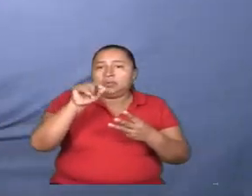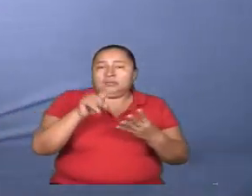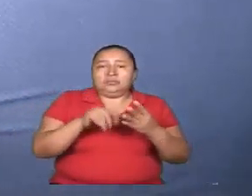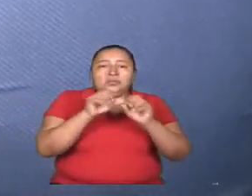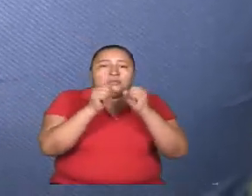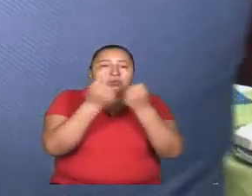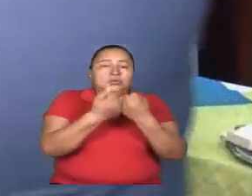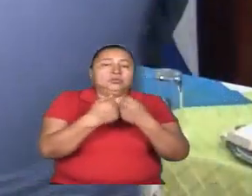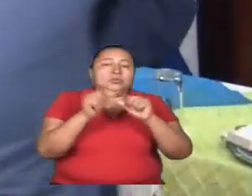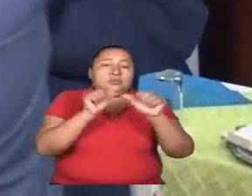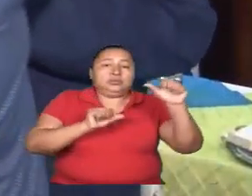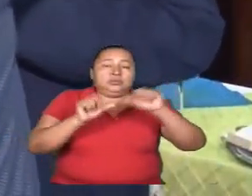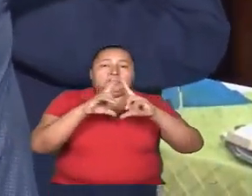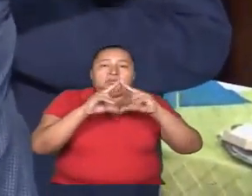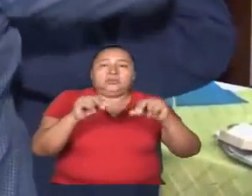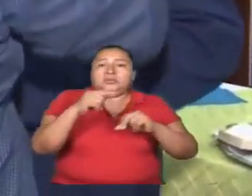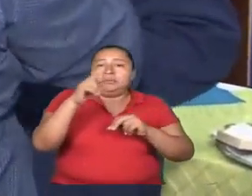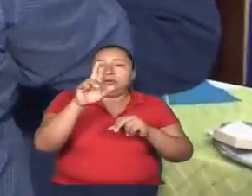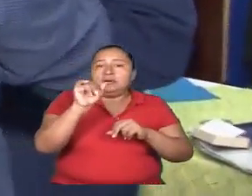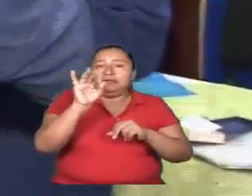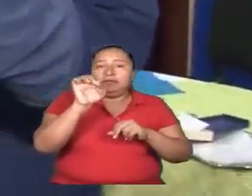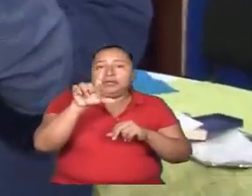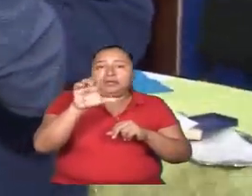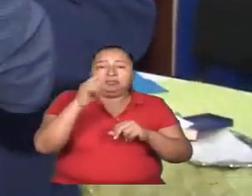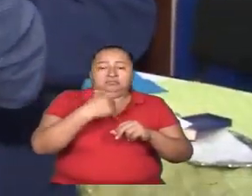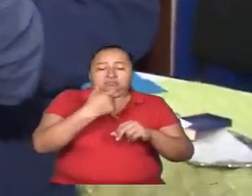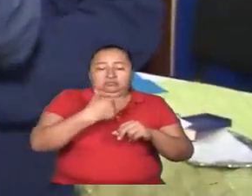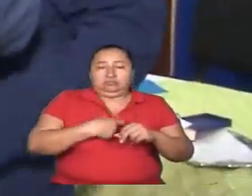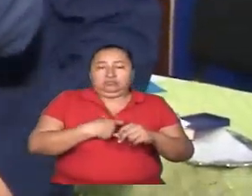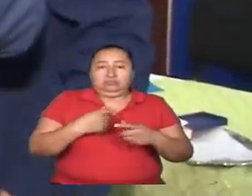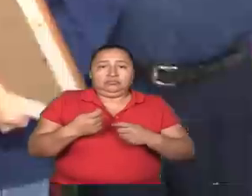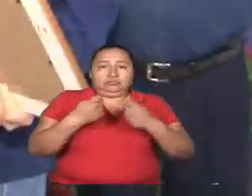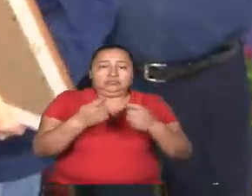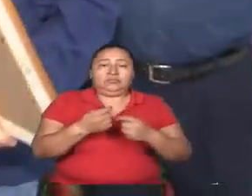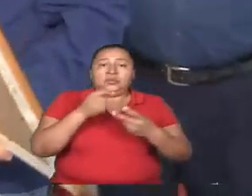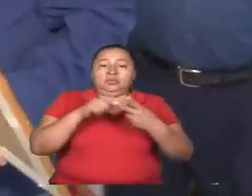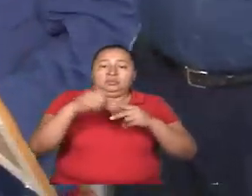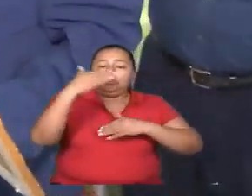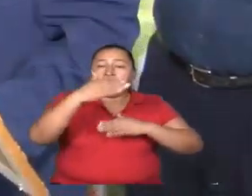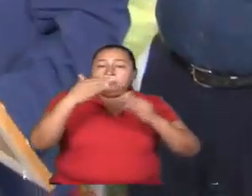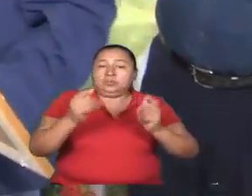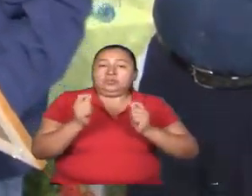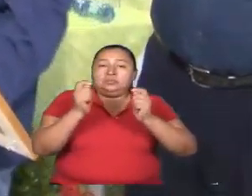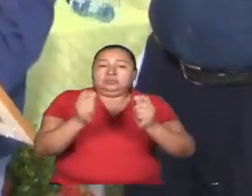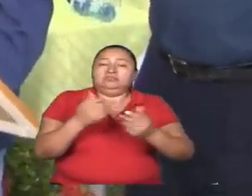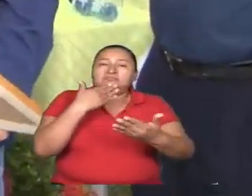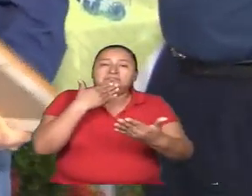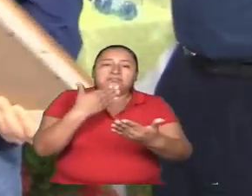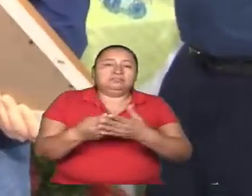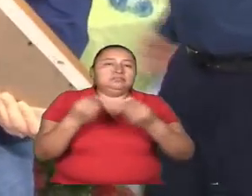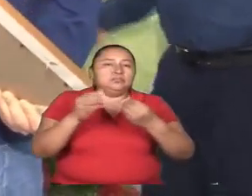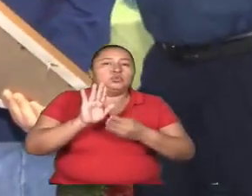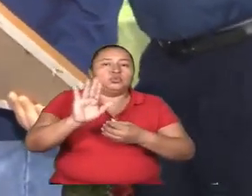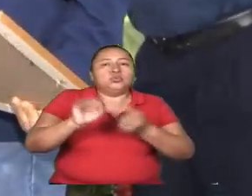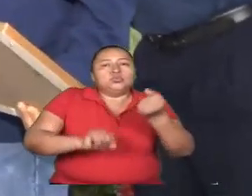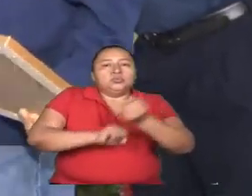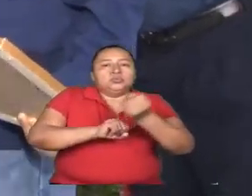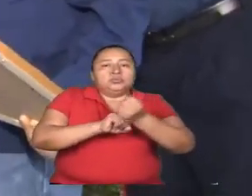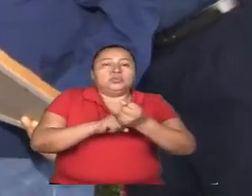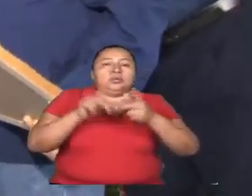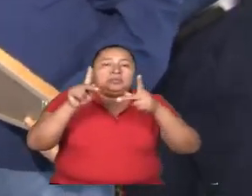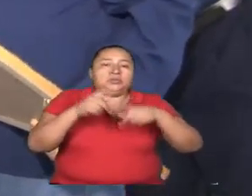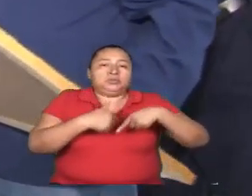de Artistas de Nicaragua Rafael Gastón entregó una medalla de oro y un diploma en agradecimiento por la solidaridad del